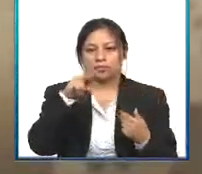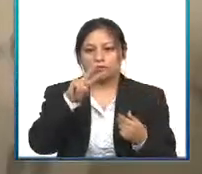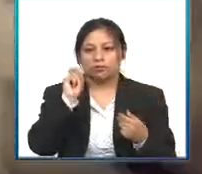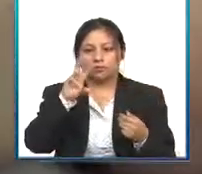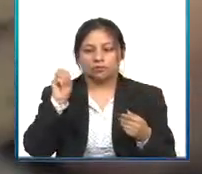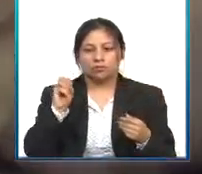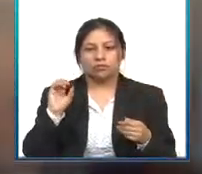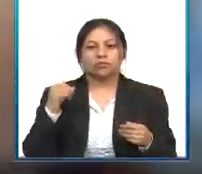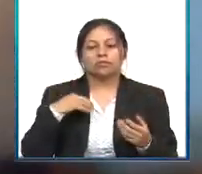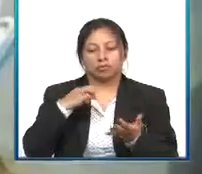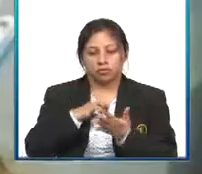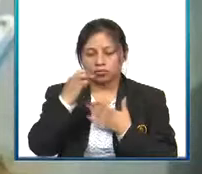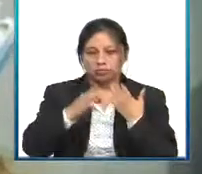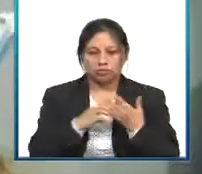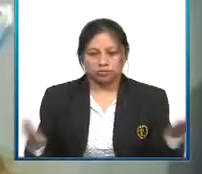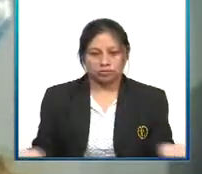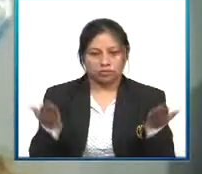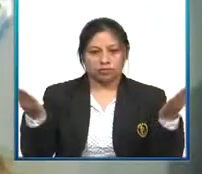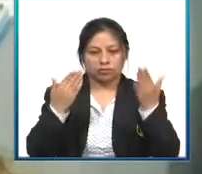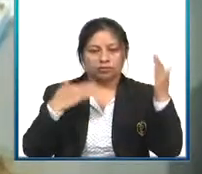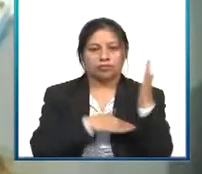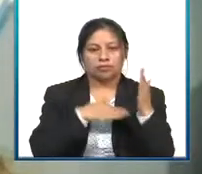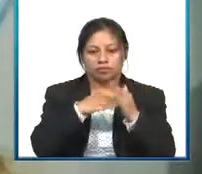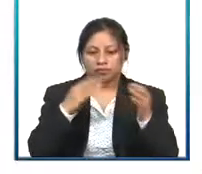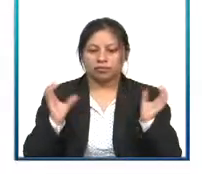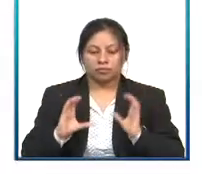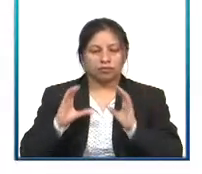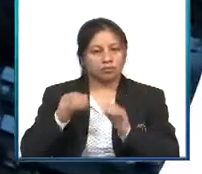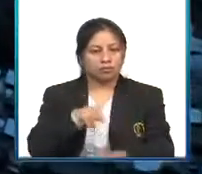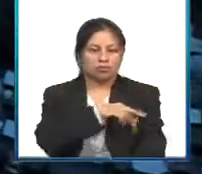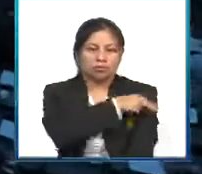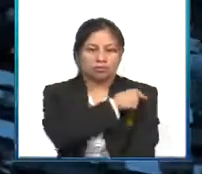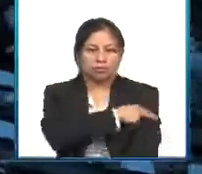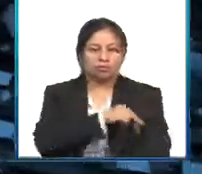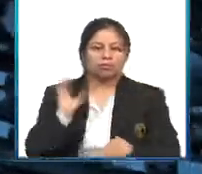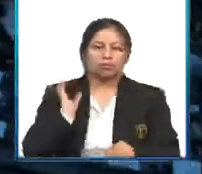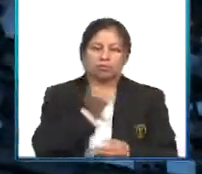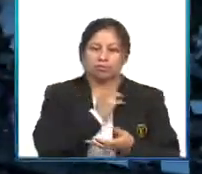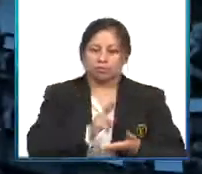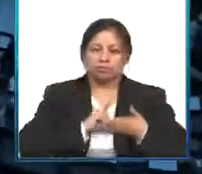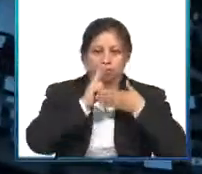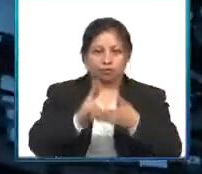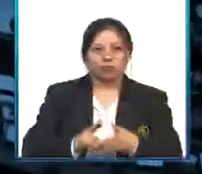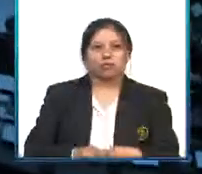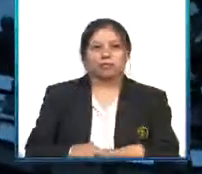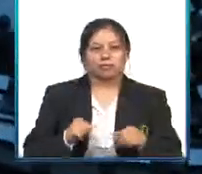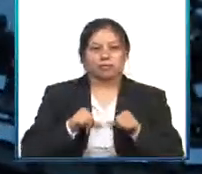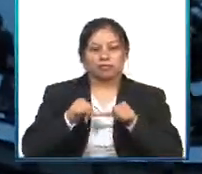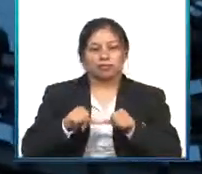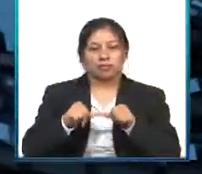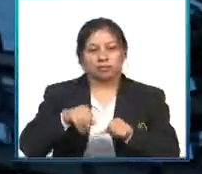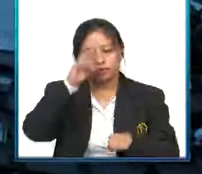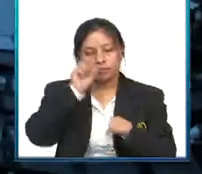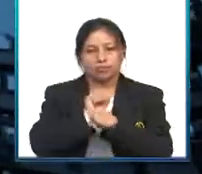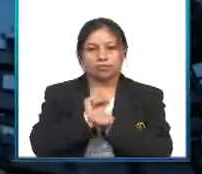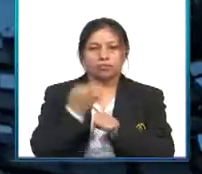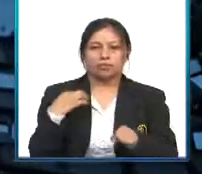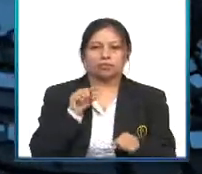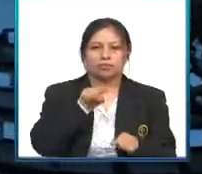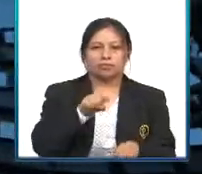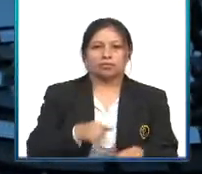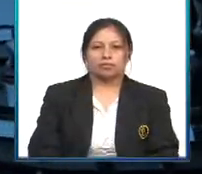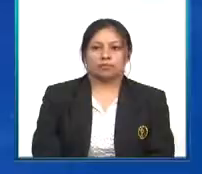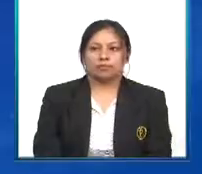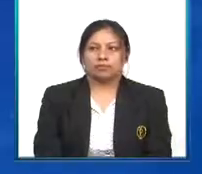18-2020, Programa de Inversión en Infraestructura y Equipamiento Hospitalario. El Congreso de la República sigue trabajando